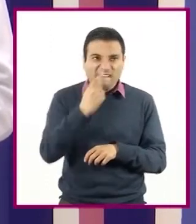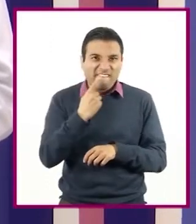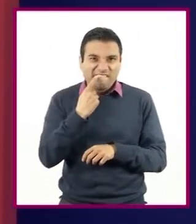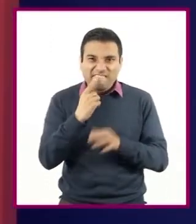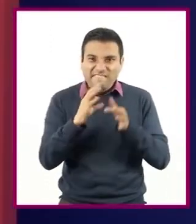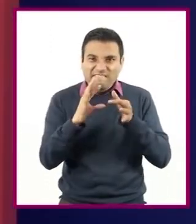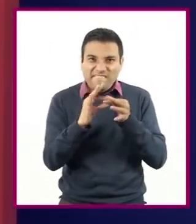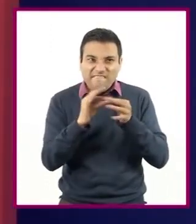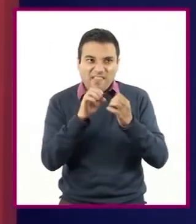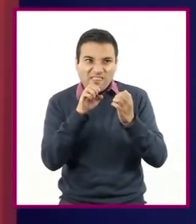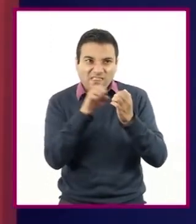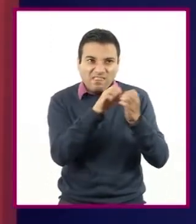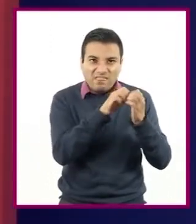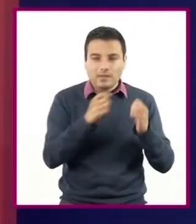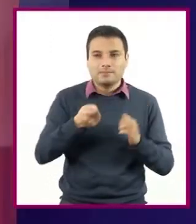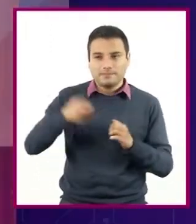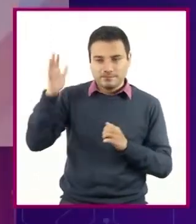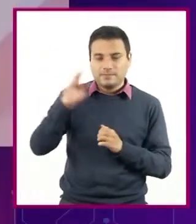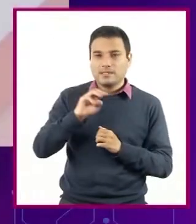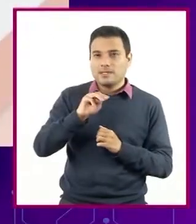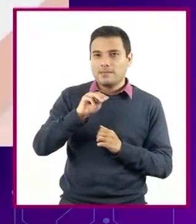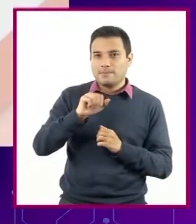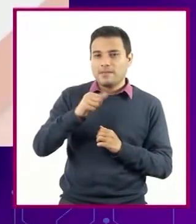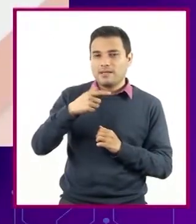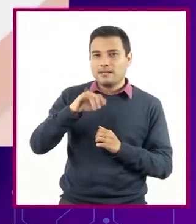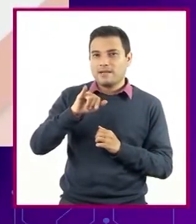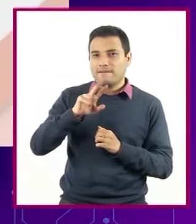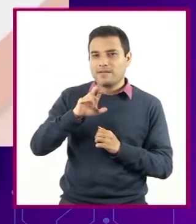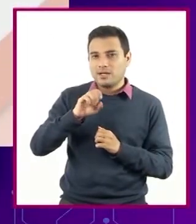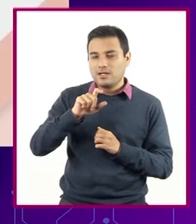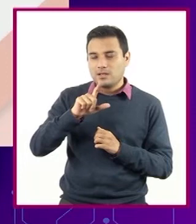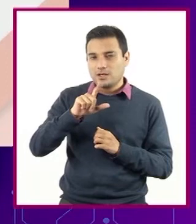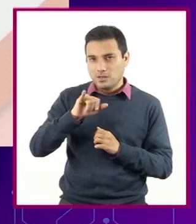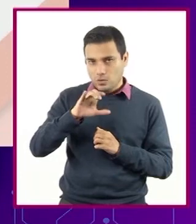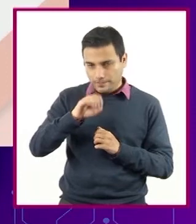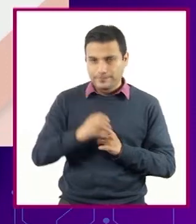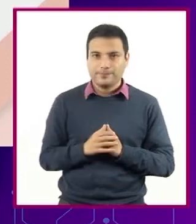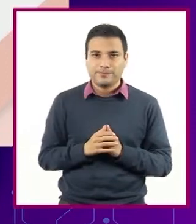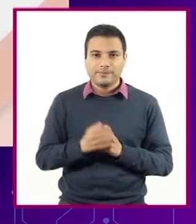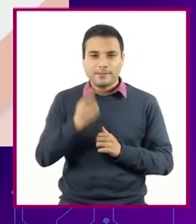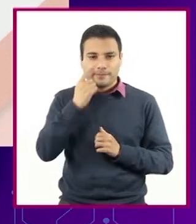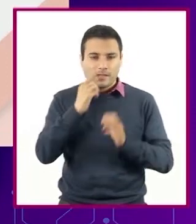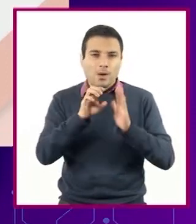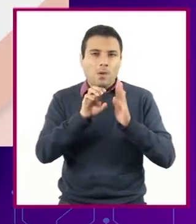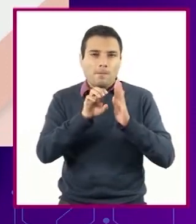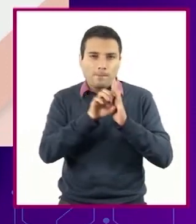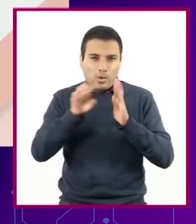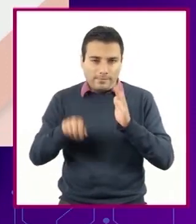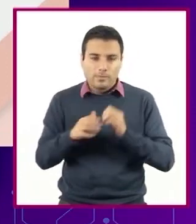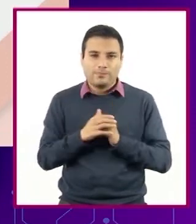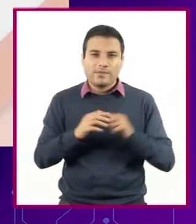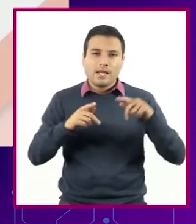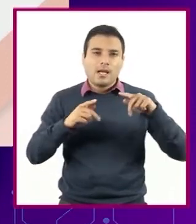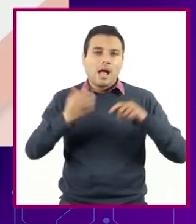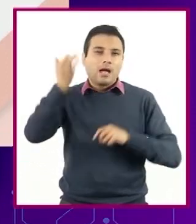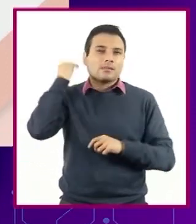la política. Para muchos lectores, sin duda, al hablar de la literatura del Renacimiento nos lleva a pensar